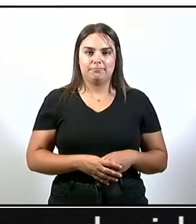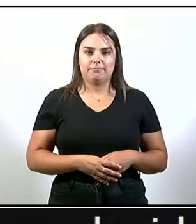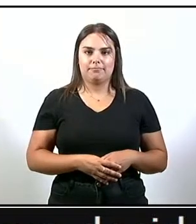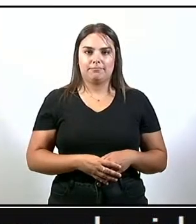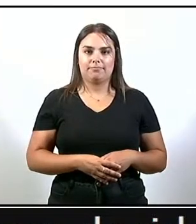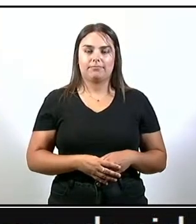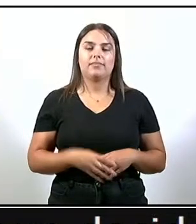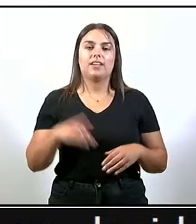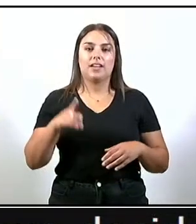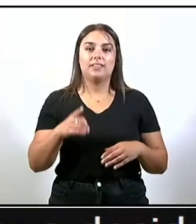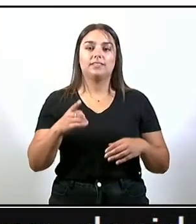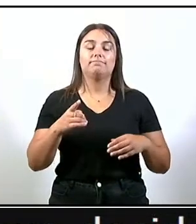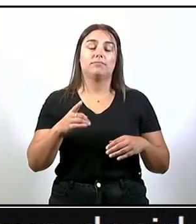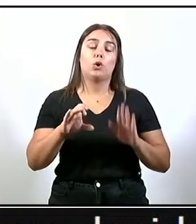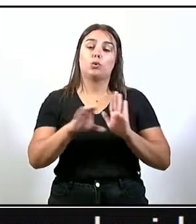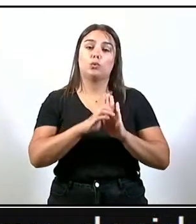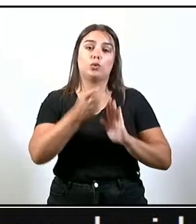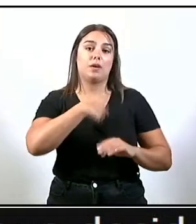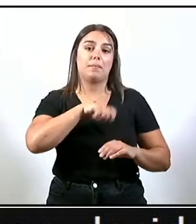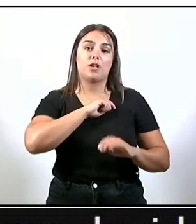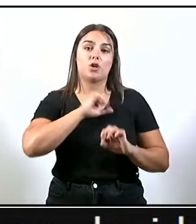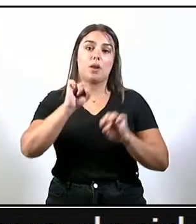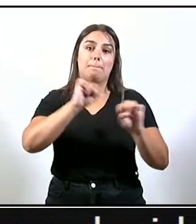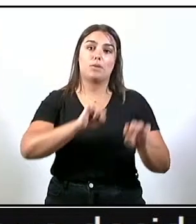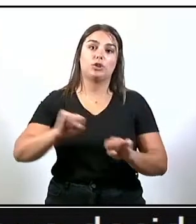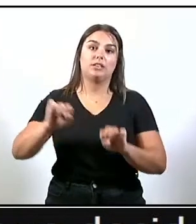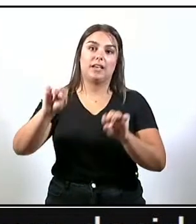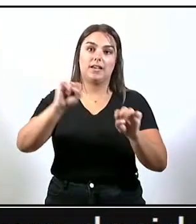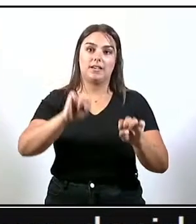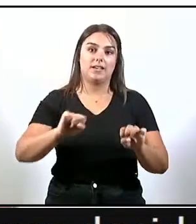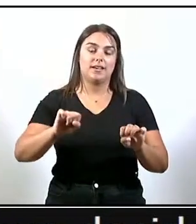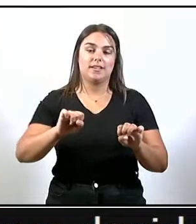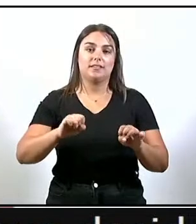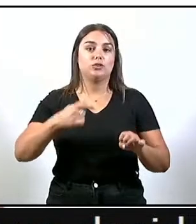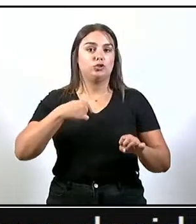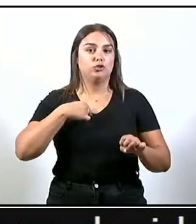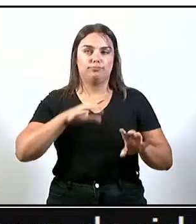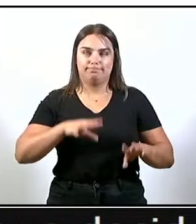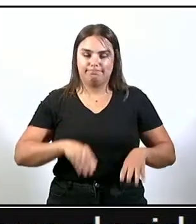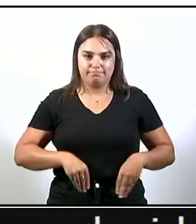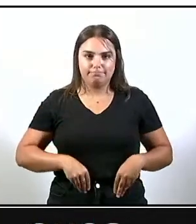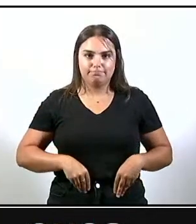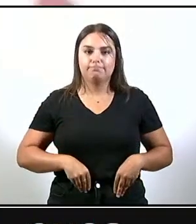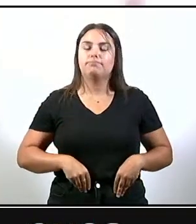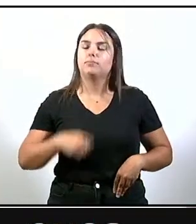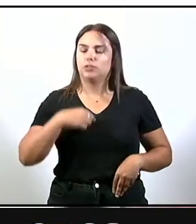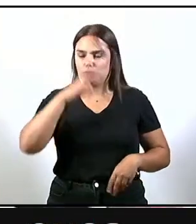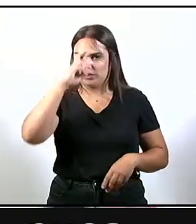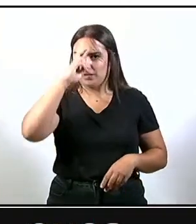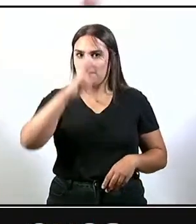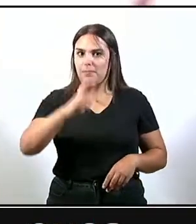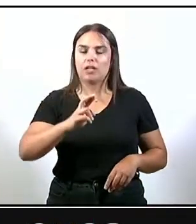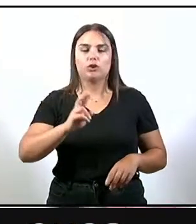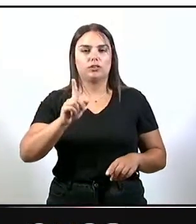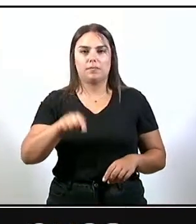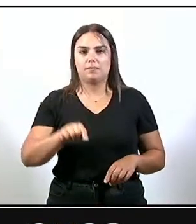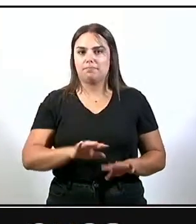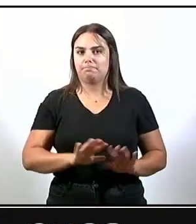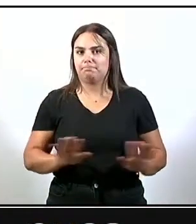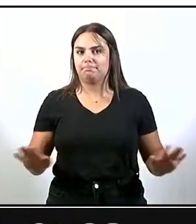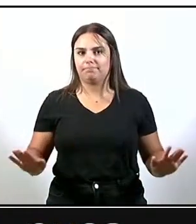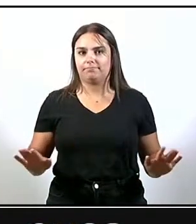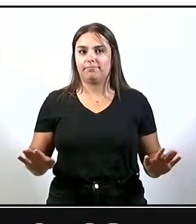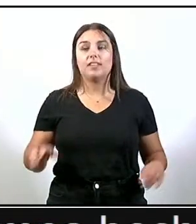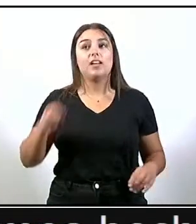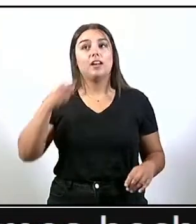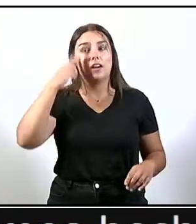protege la Constitución española. Pues nuestro acatamiento y nuestro respeto. Lo hemos hecho cuando en asuntos nos ha dado la razón,